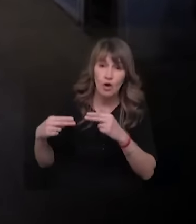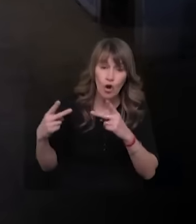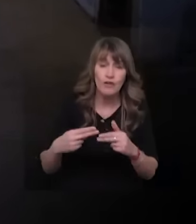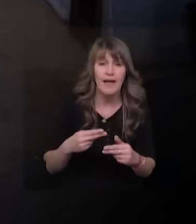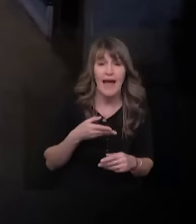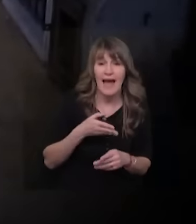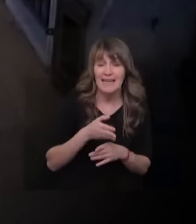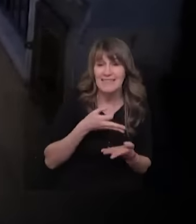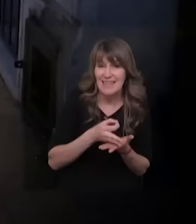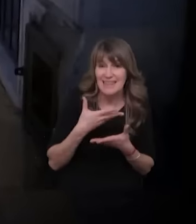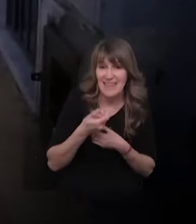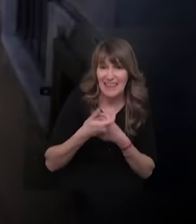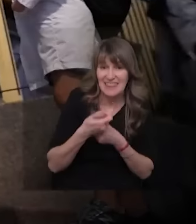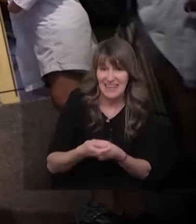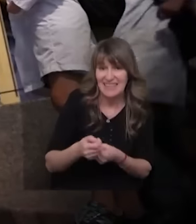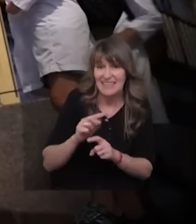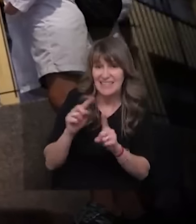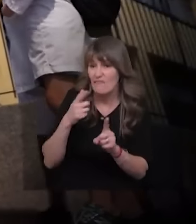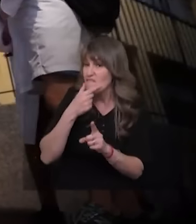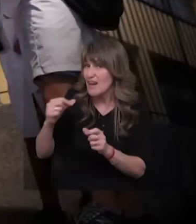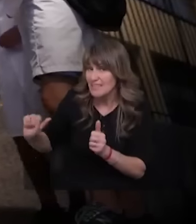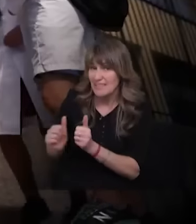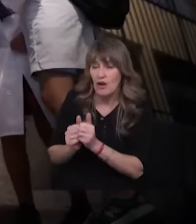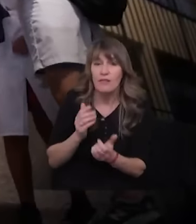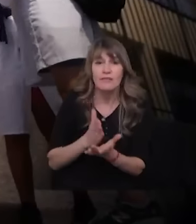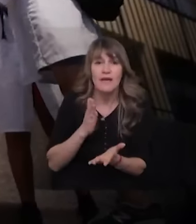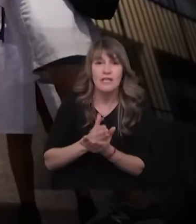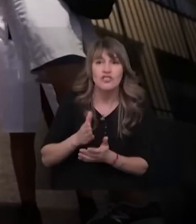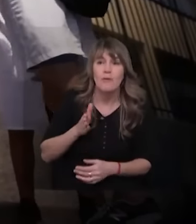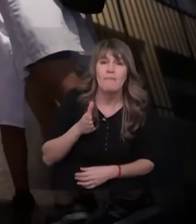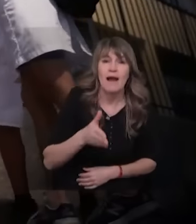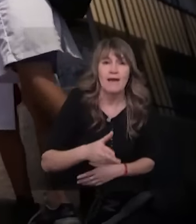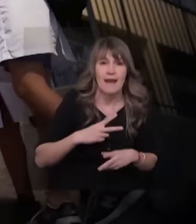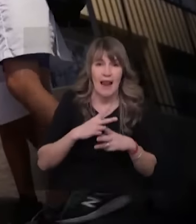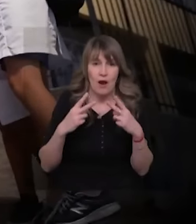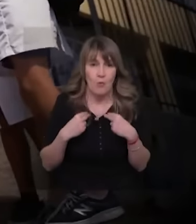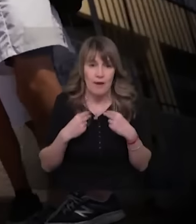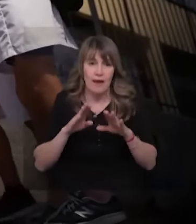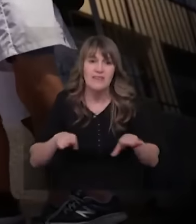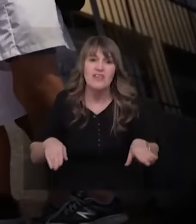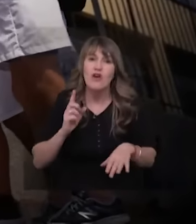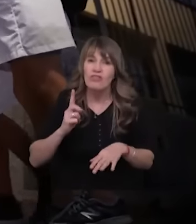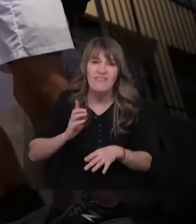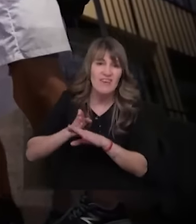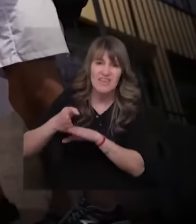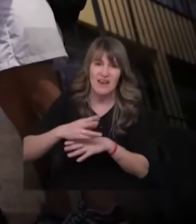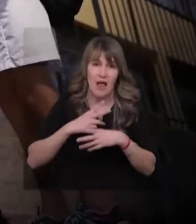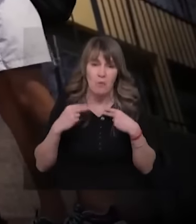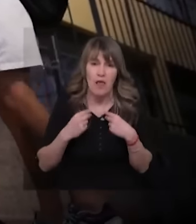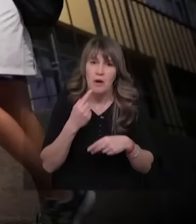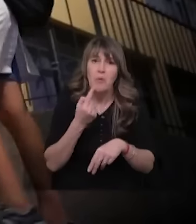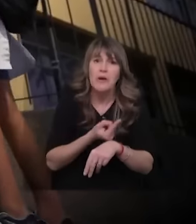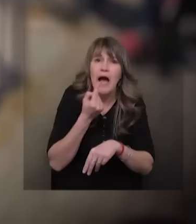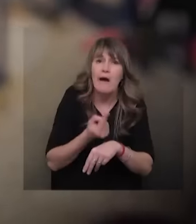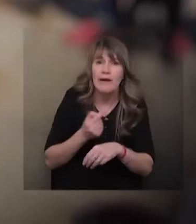de haber implementado los facilitadores es el derecho a todos no el derecho de ir a la escuela o sea estamos pidiendo que los niños vayan a la escuela están yendo Una hora y muchas veces